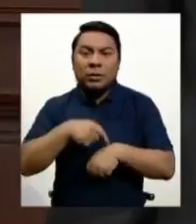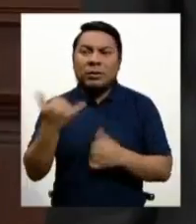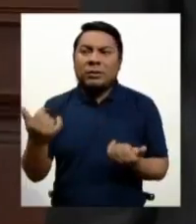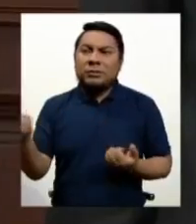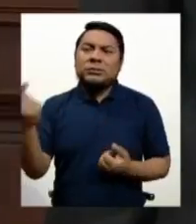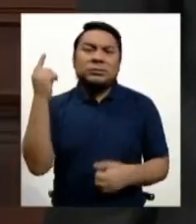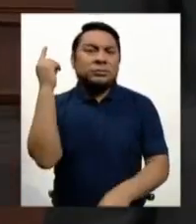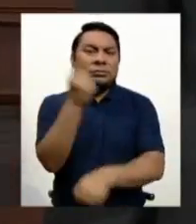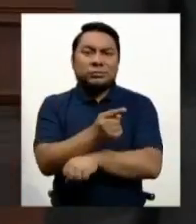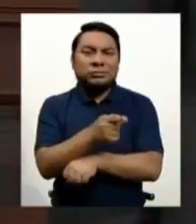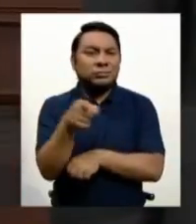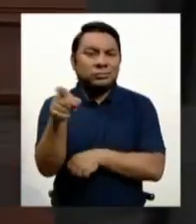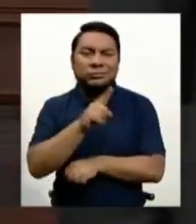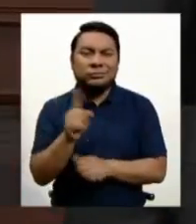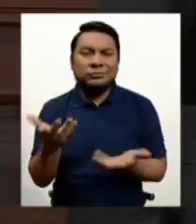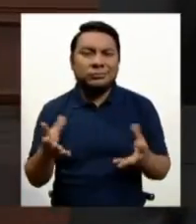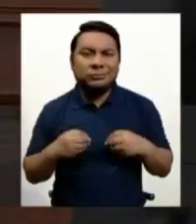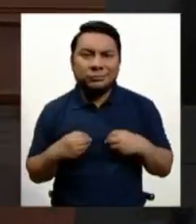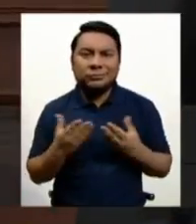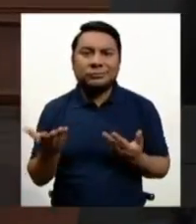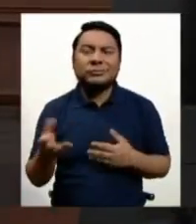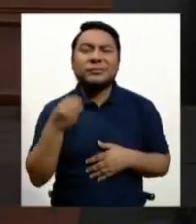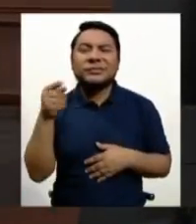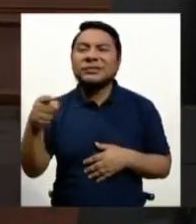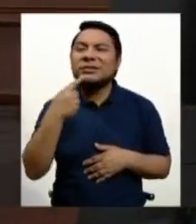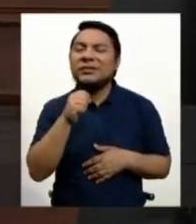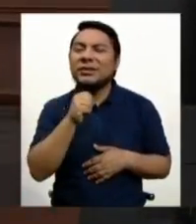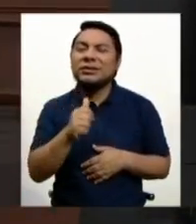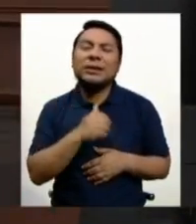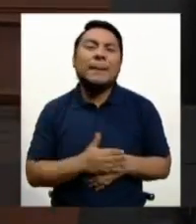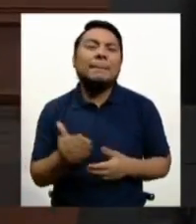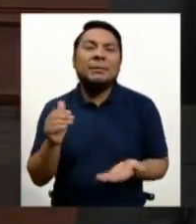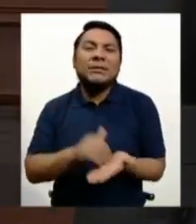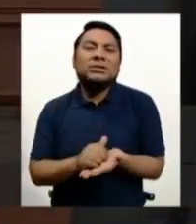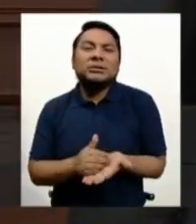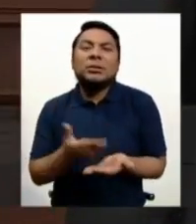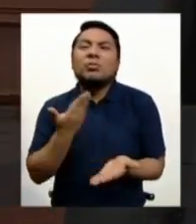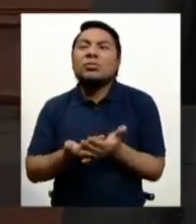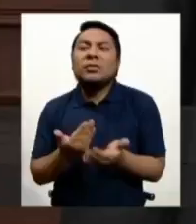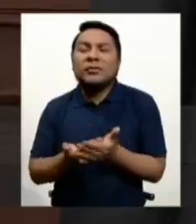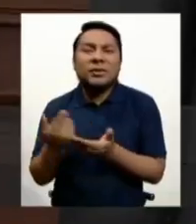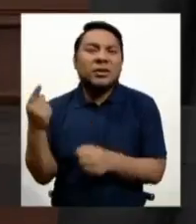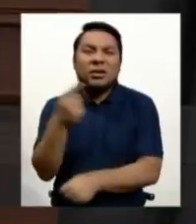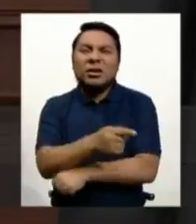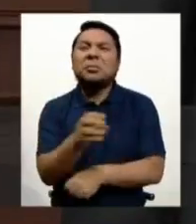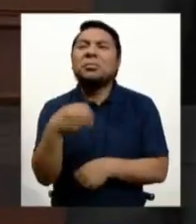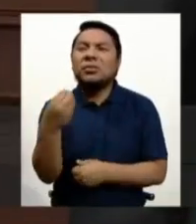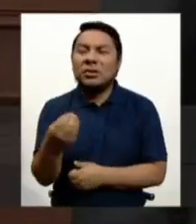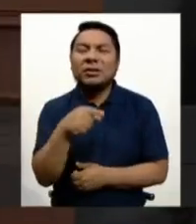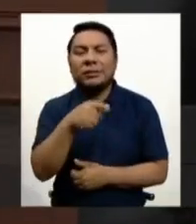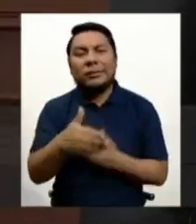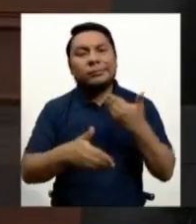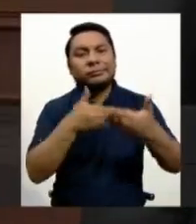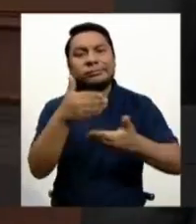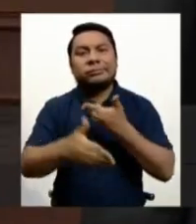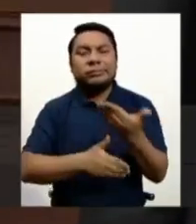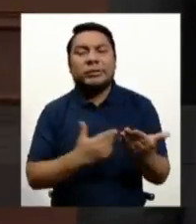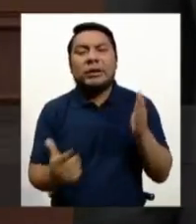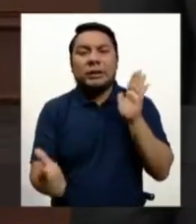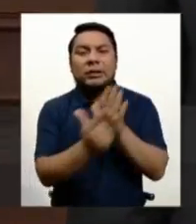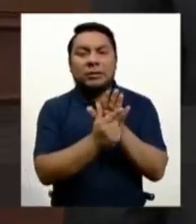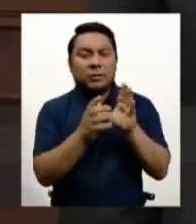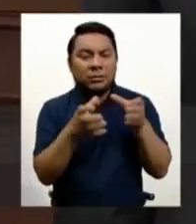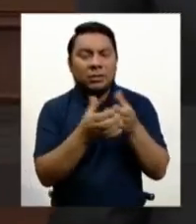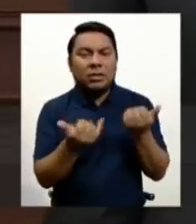denuncia improcedente, carente de sustento y de un procedimiento legislativo